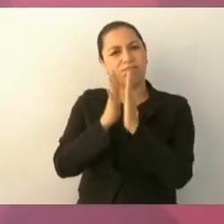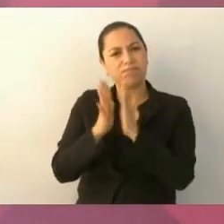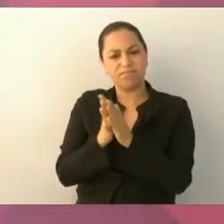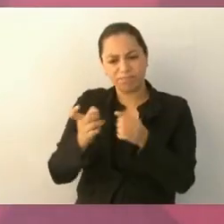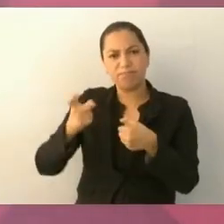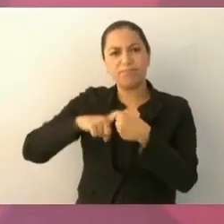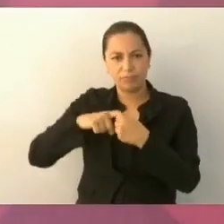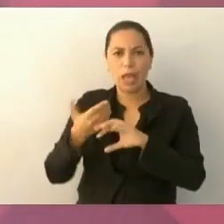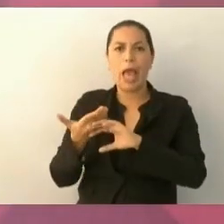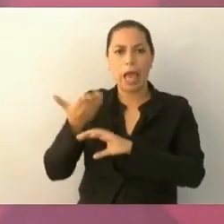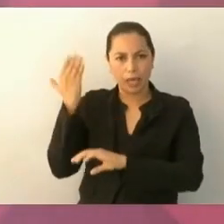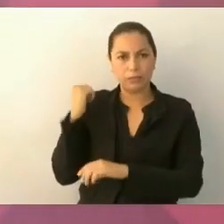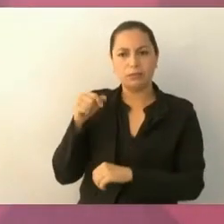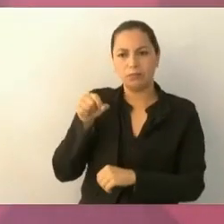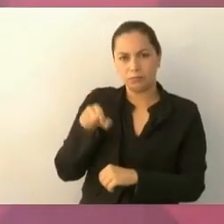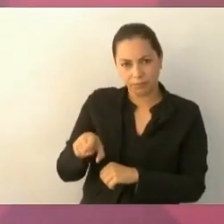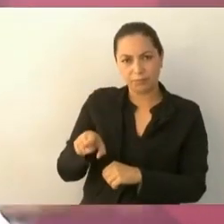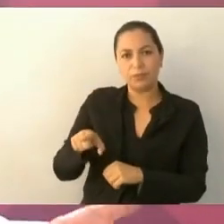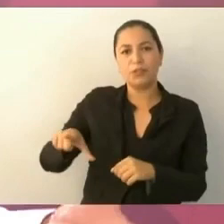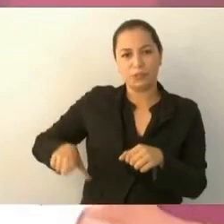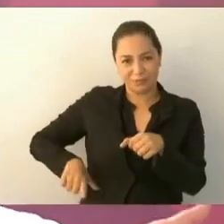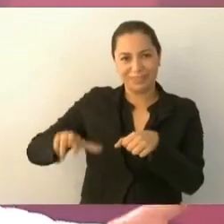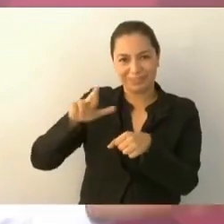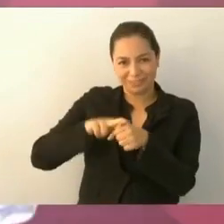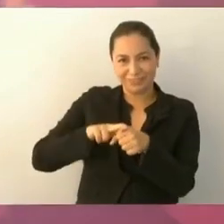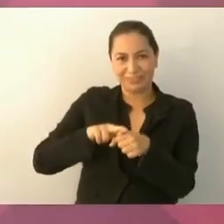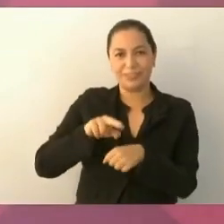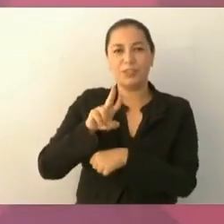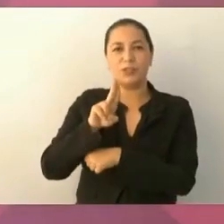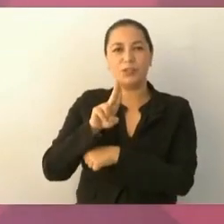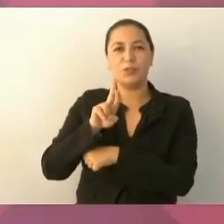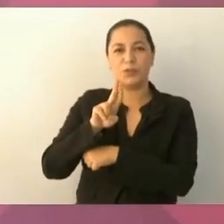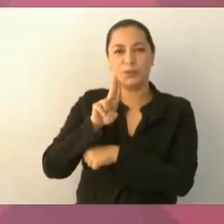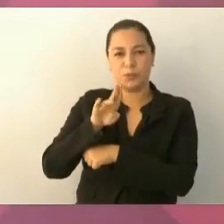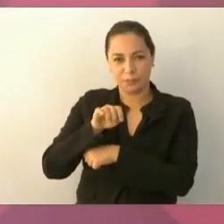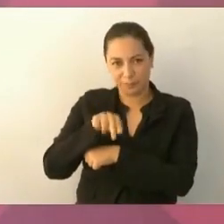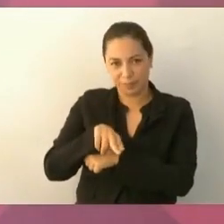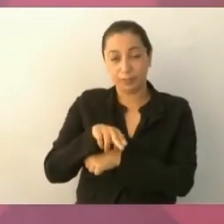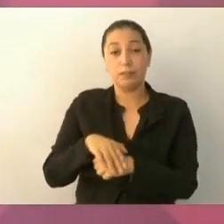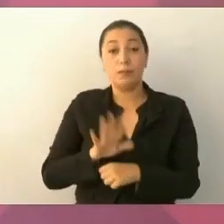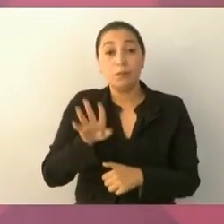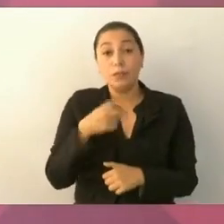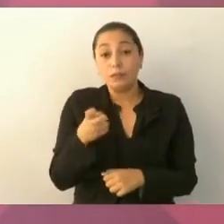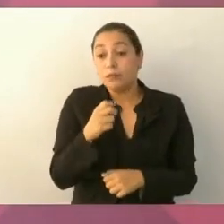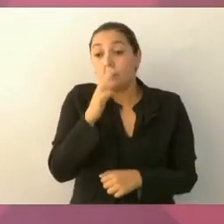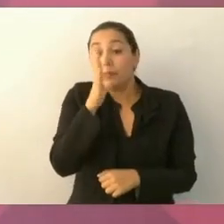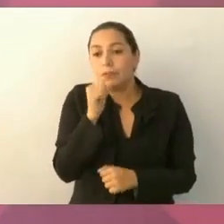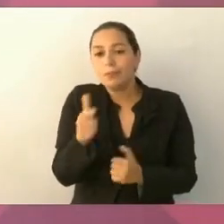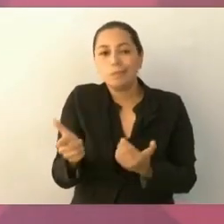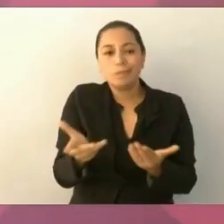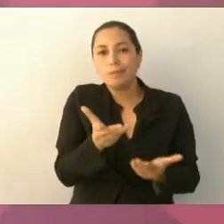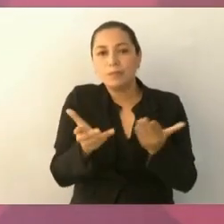antes también. Por eso nosotros no podemos fallarle al pueblo,